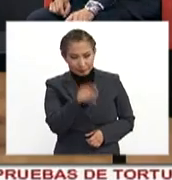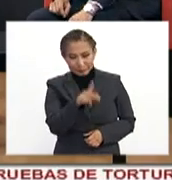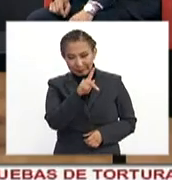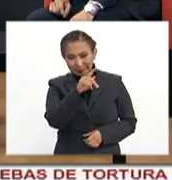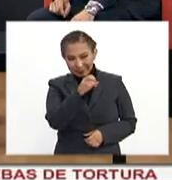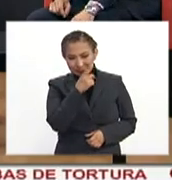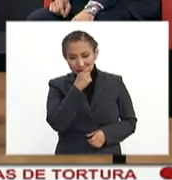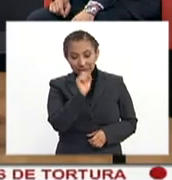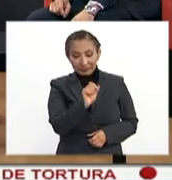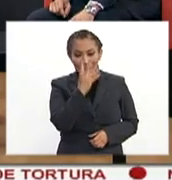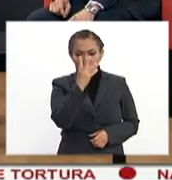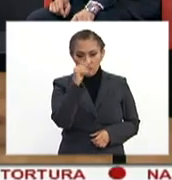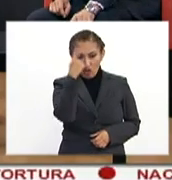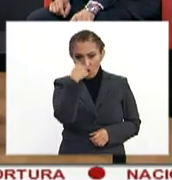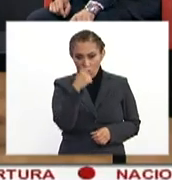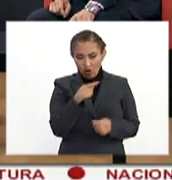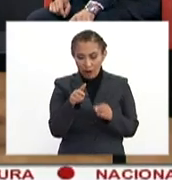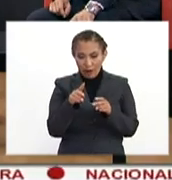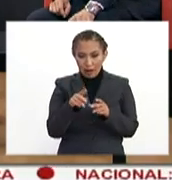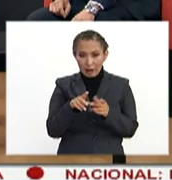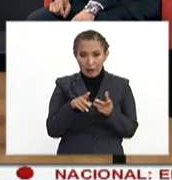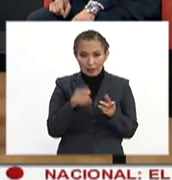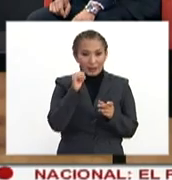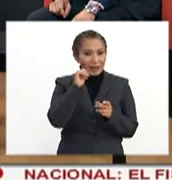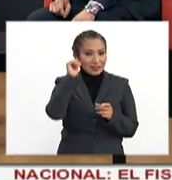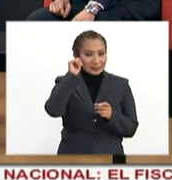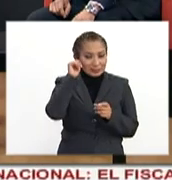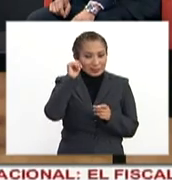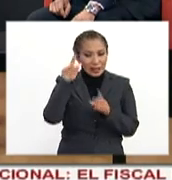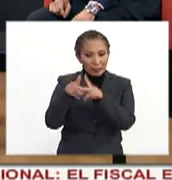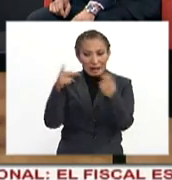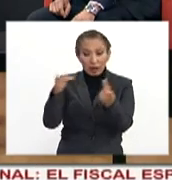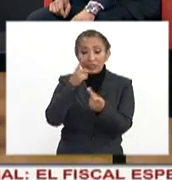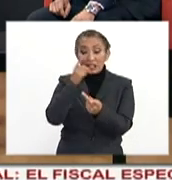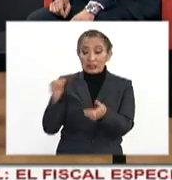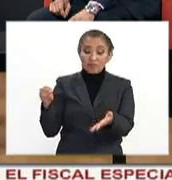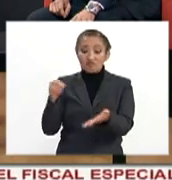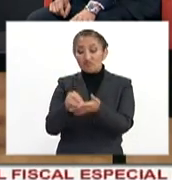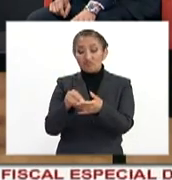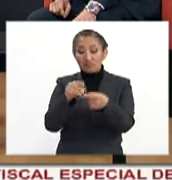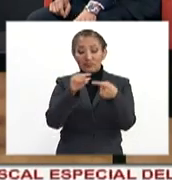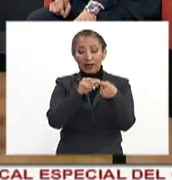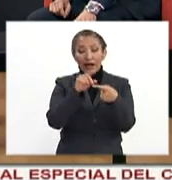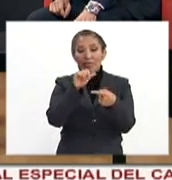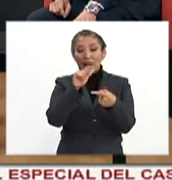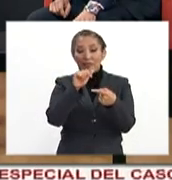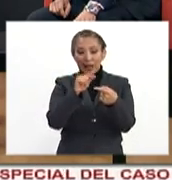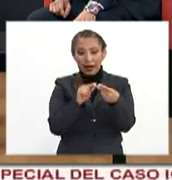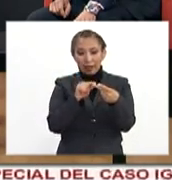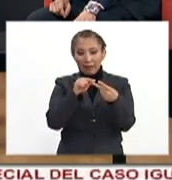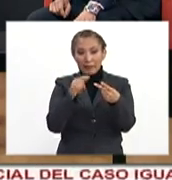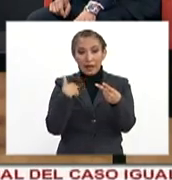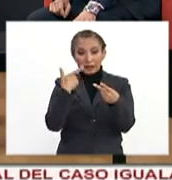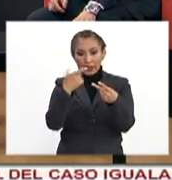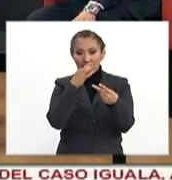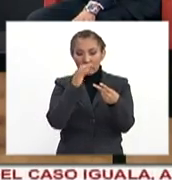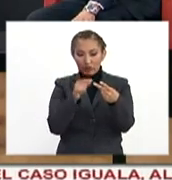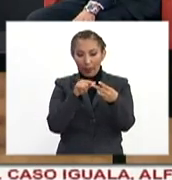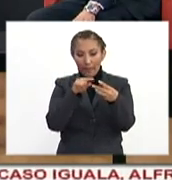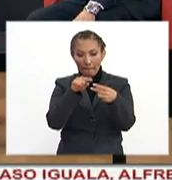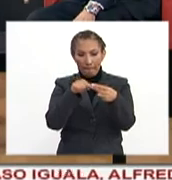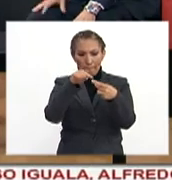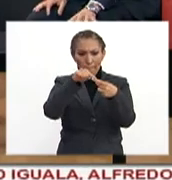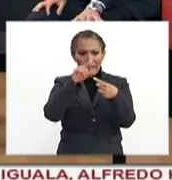lo que comentas, 24 horas exactamente del día de ayer pone a Delfina más 7 puntos del día de ayer sobre Alfredo del